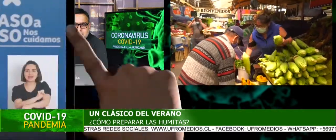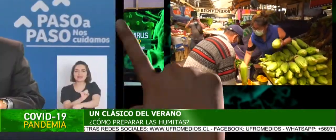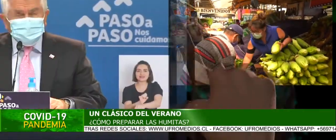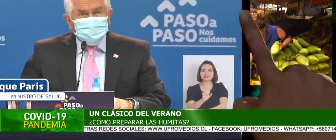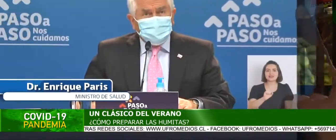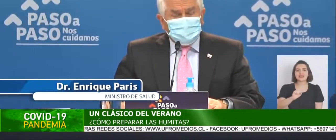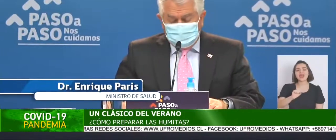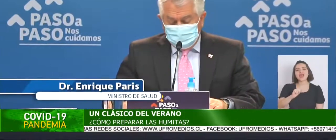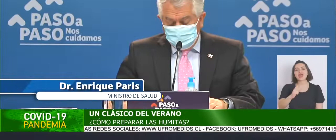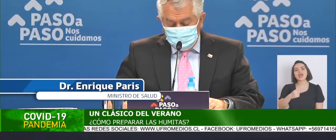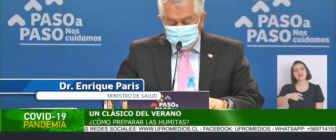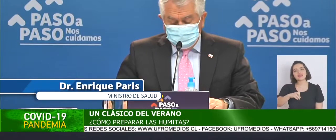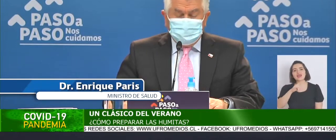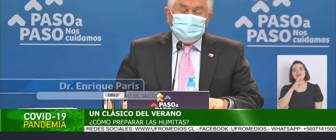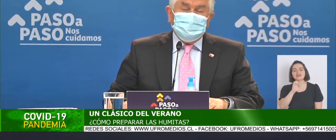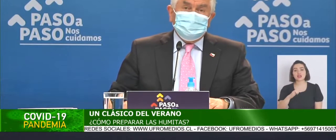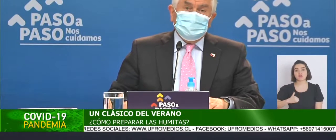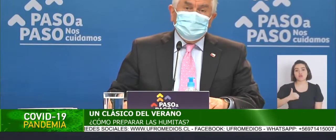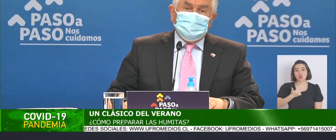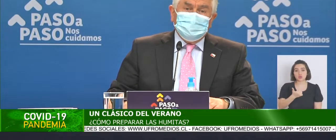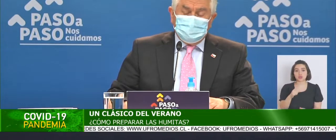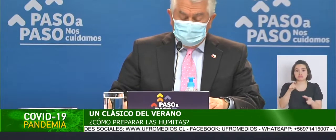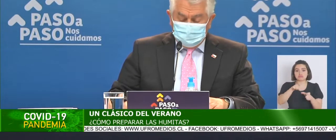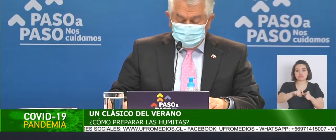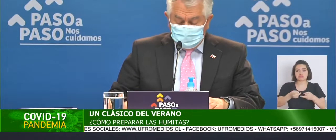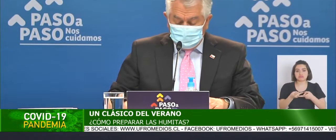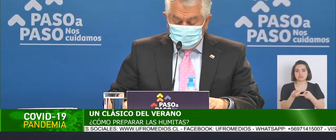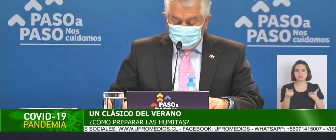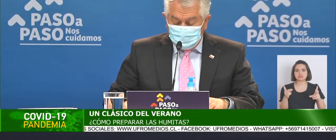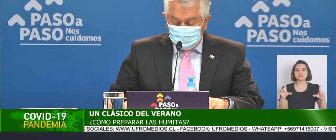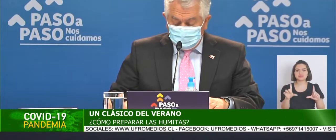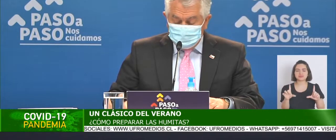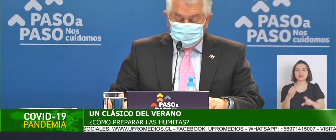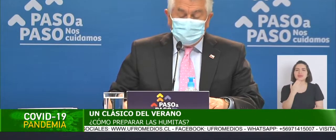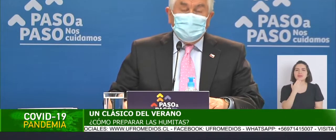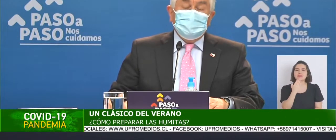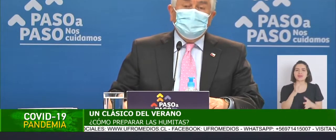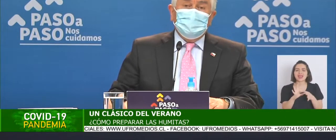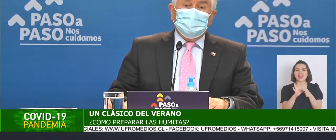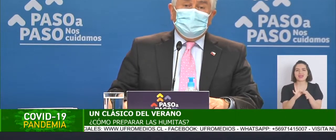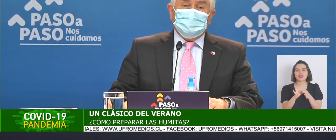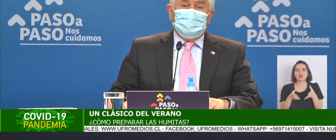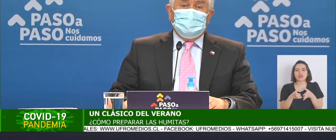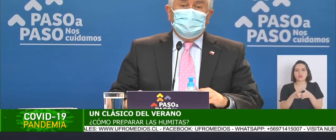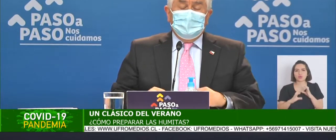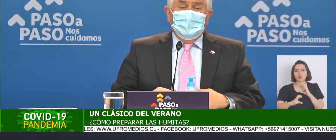Por adherirse en forma voluntaria a esta transmisión y también agradezco, como siempre, al equipo